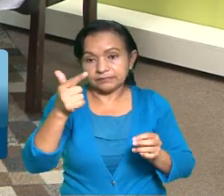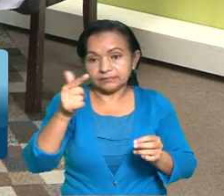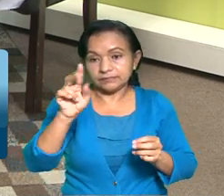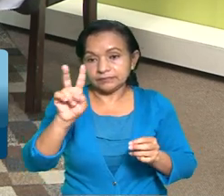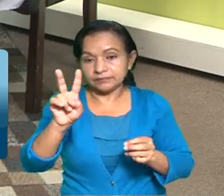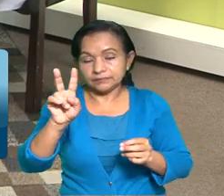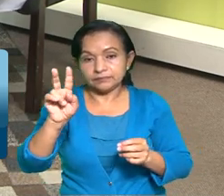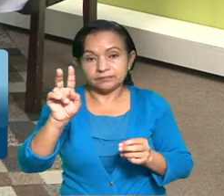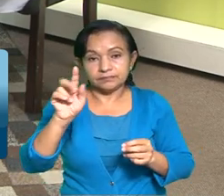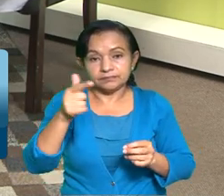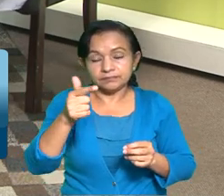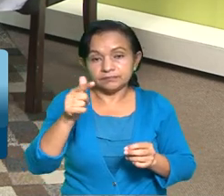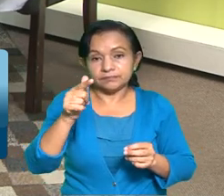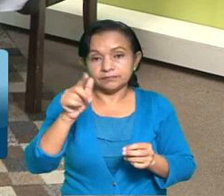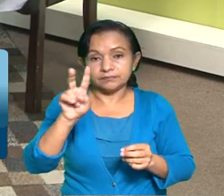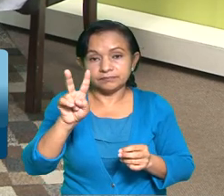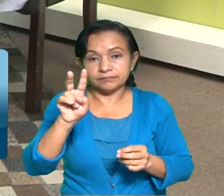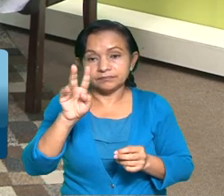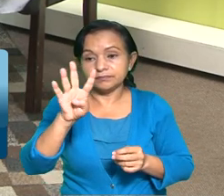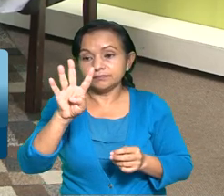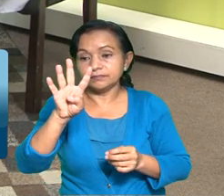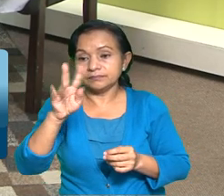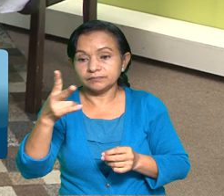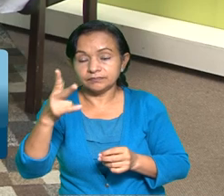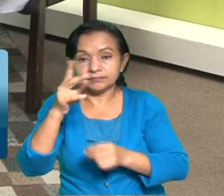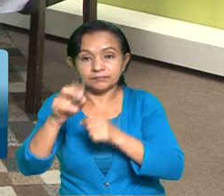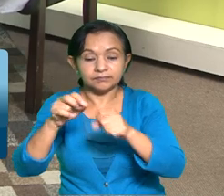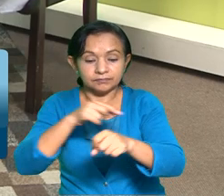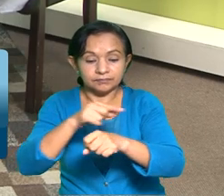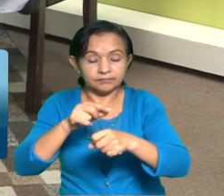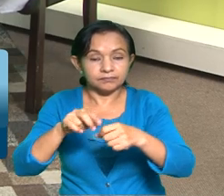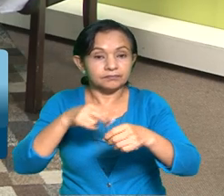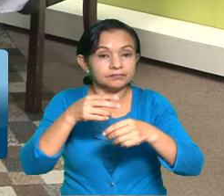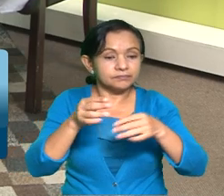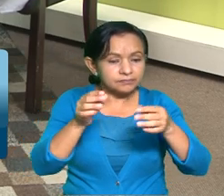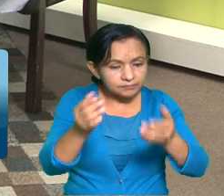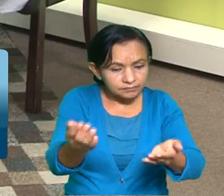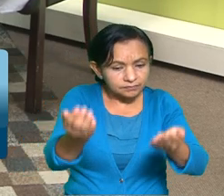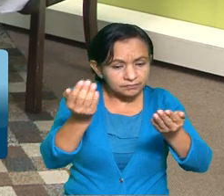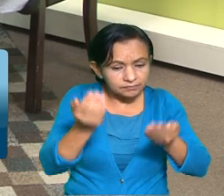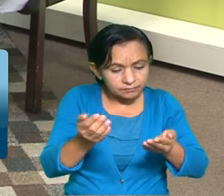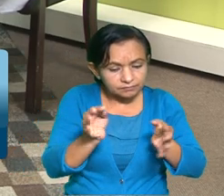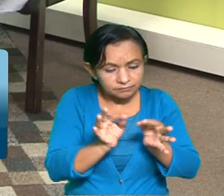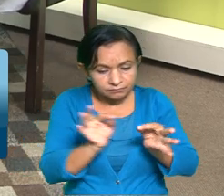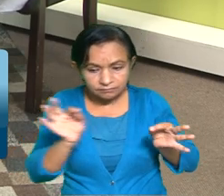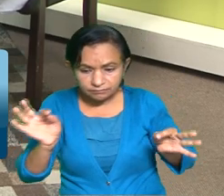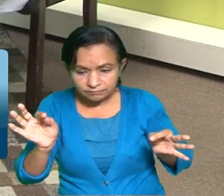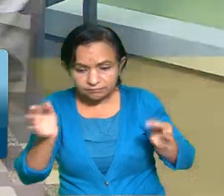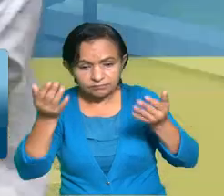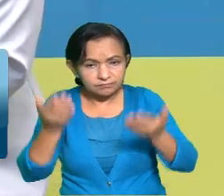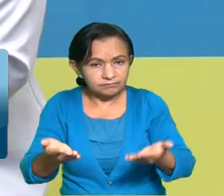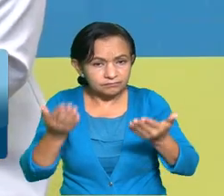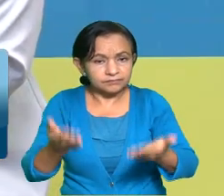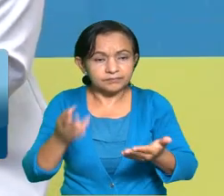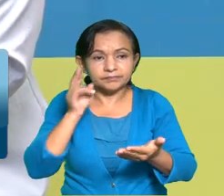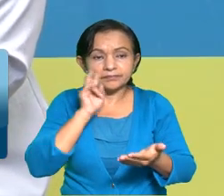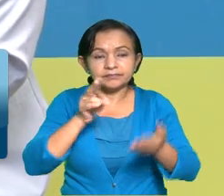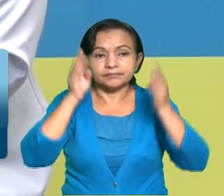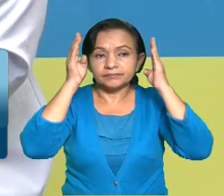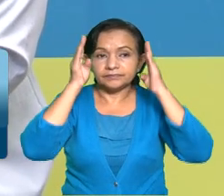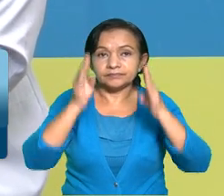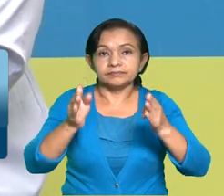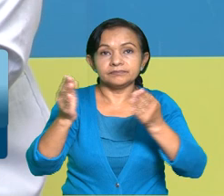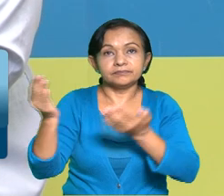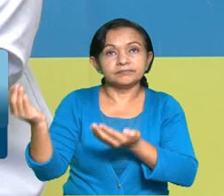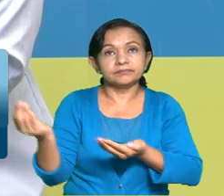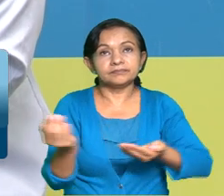72, 48 horas de vida, que se le da cita generalmente en los centros de salud, ¿verdad? En los lugares donde se atienden los bebés, en las